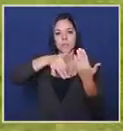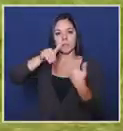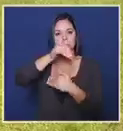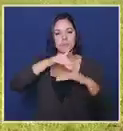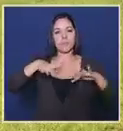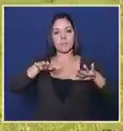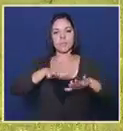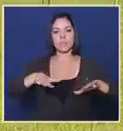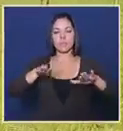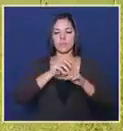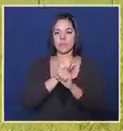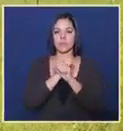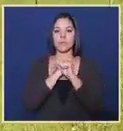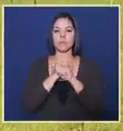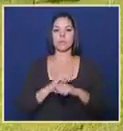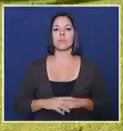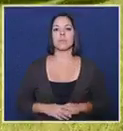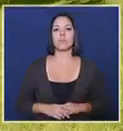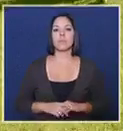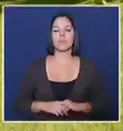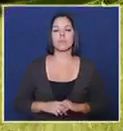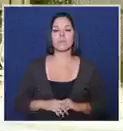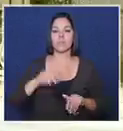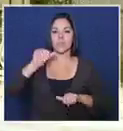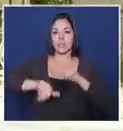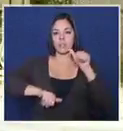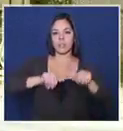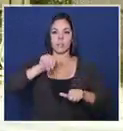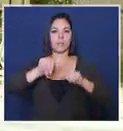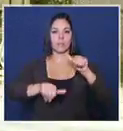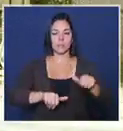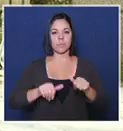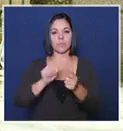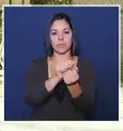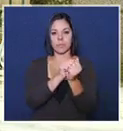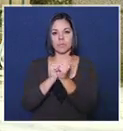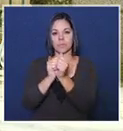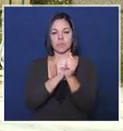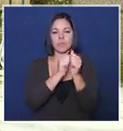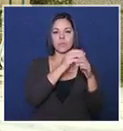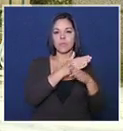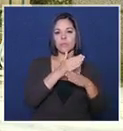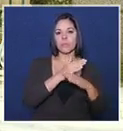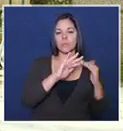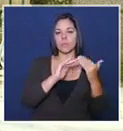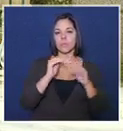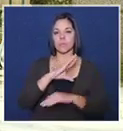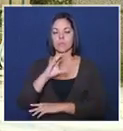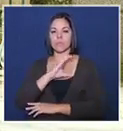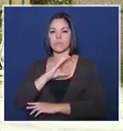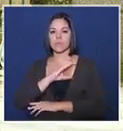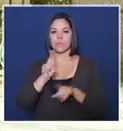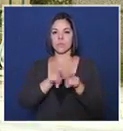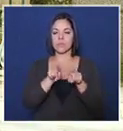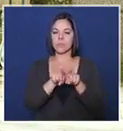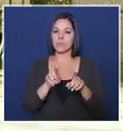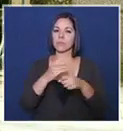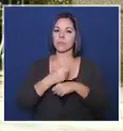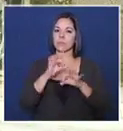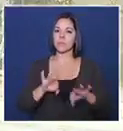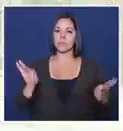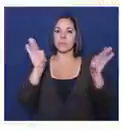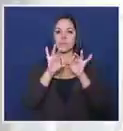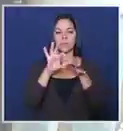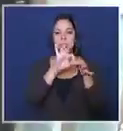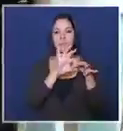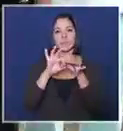en un entorno seguro. El esfuerzo conjunto entre comunidades y policía también crea importantes